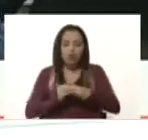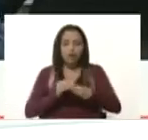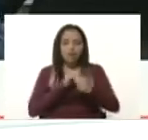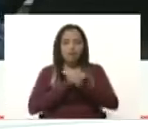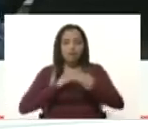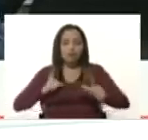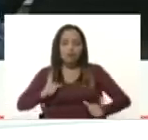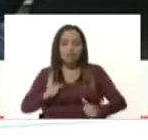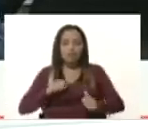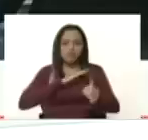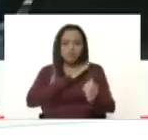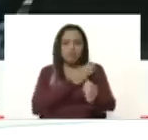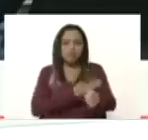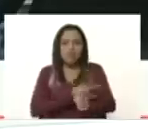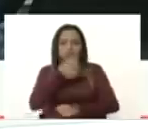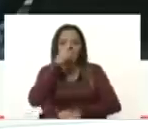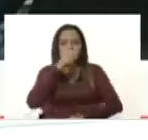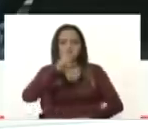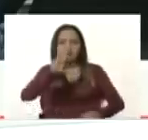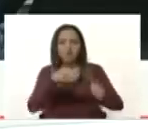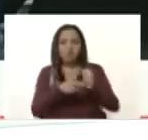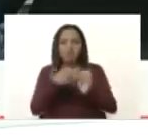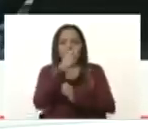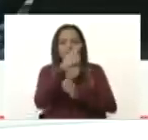Portuguesa Potencia 2019.